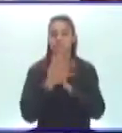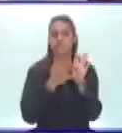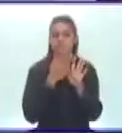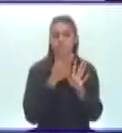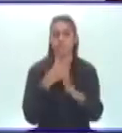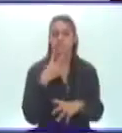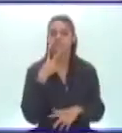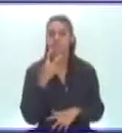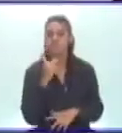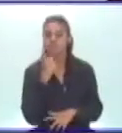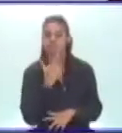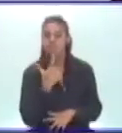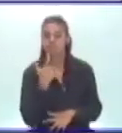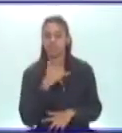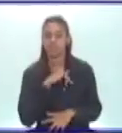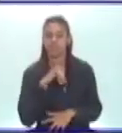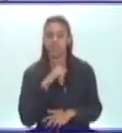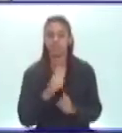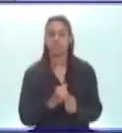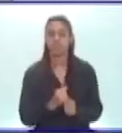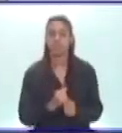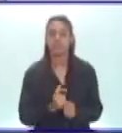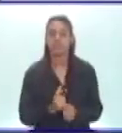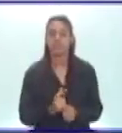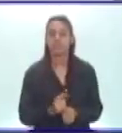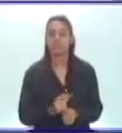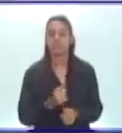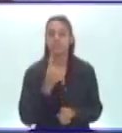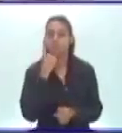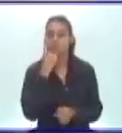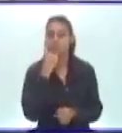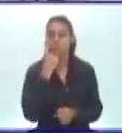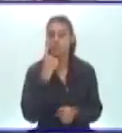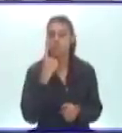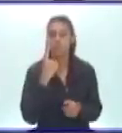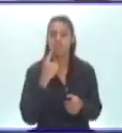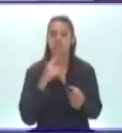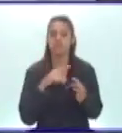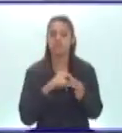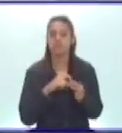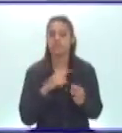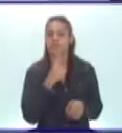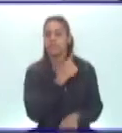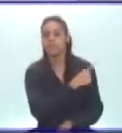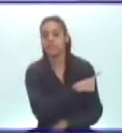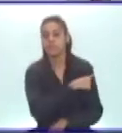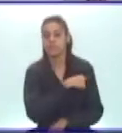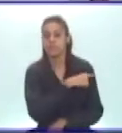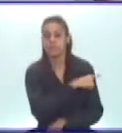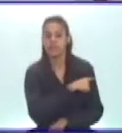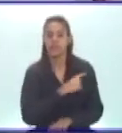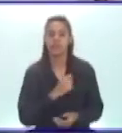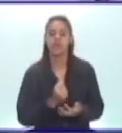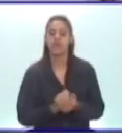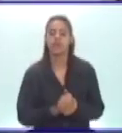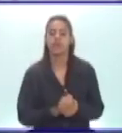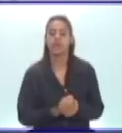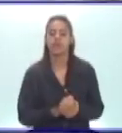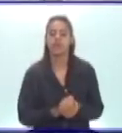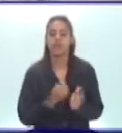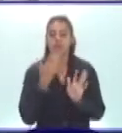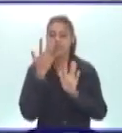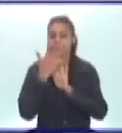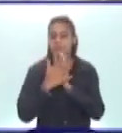un vocabulario sobre todo para los escolares que cursan el primer ciclo. Aquí pueden ver la foto con la